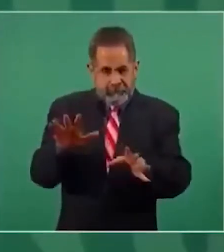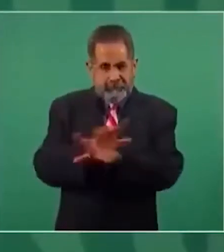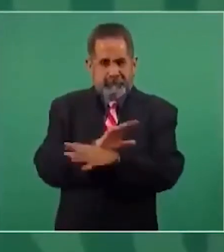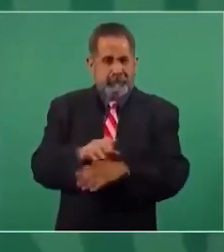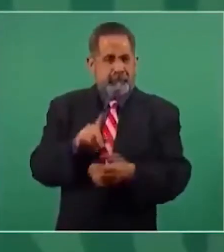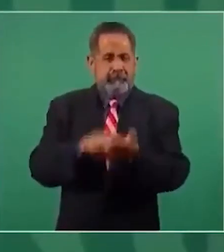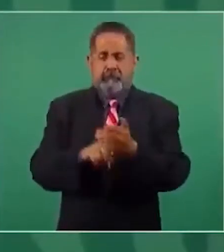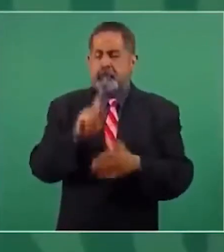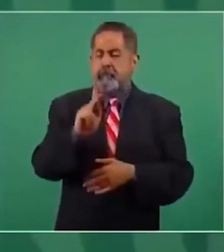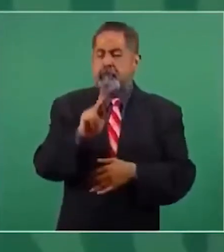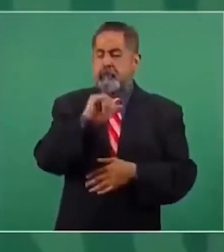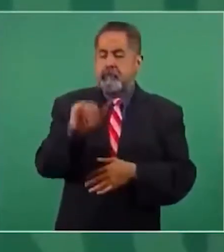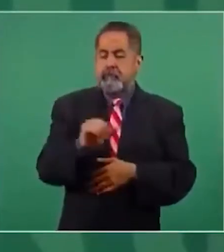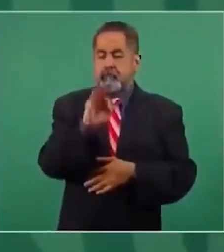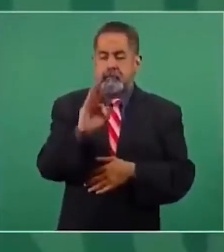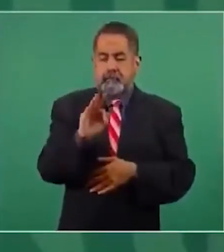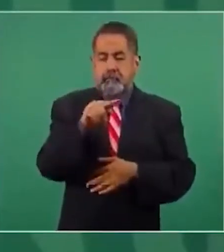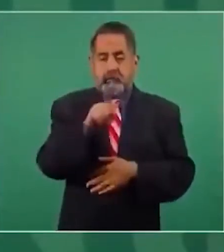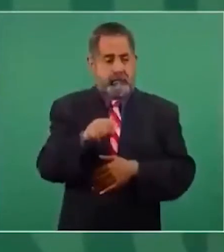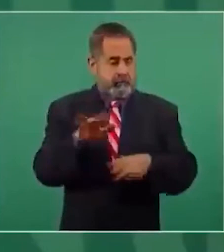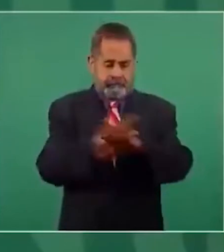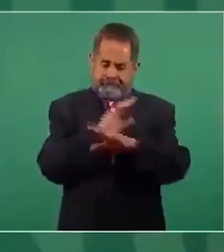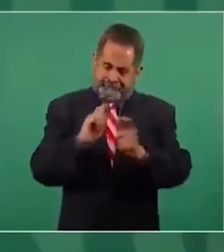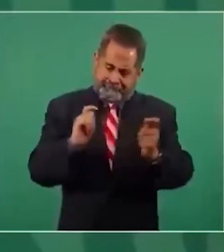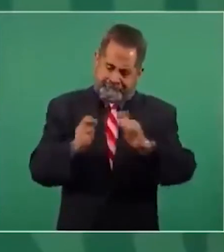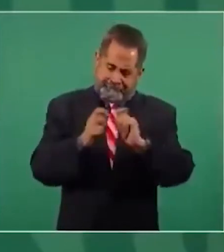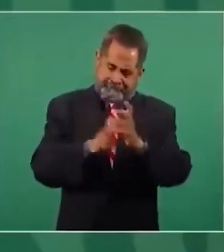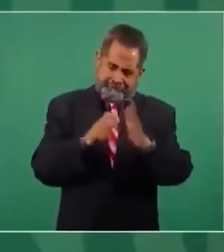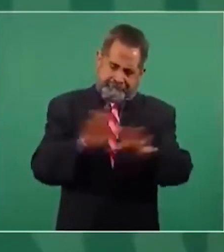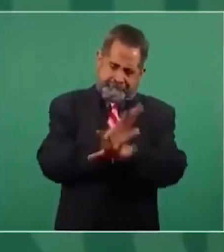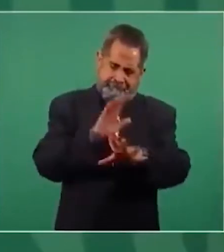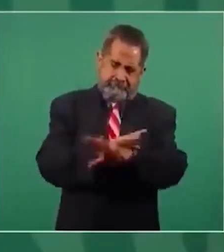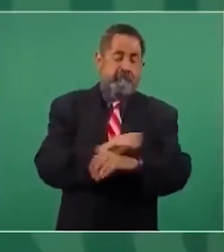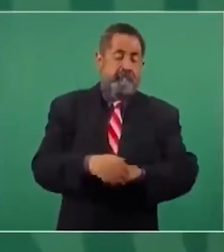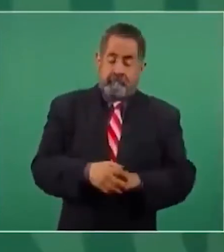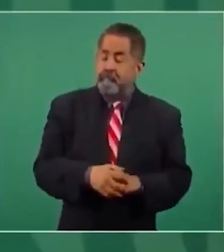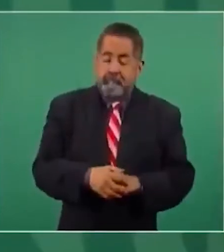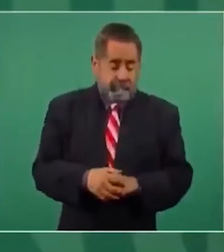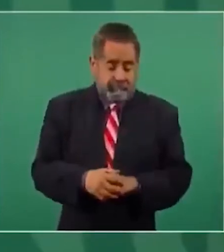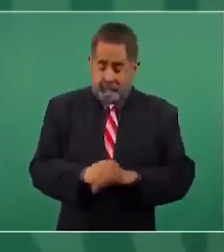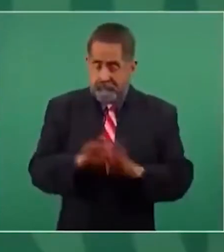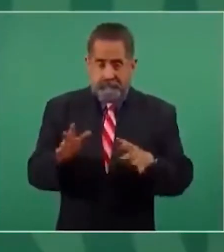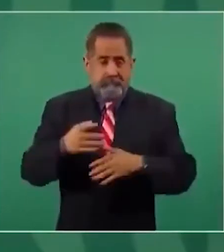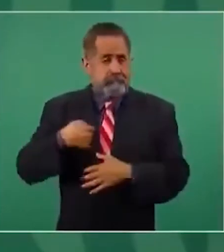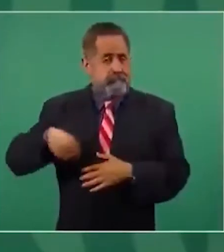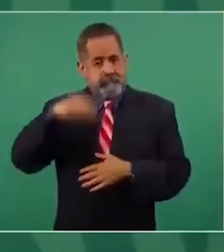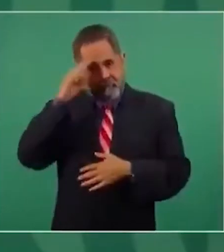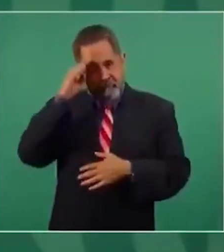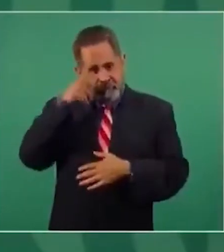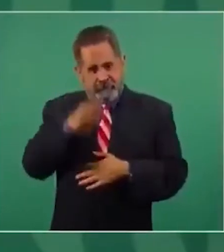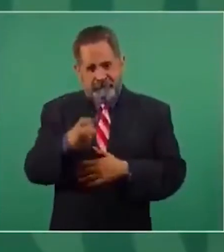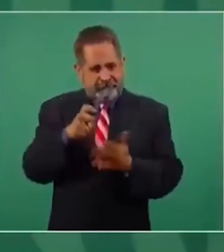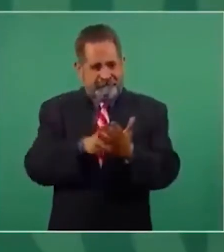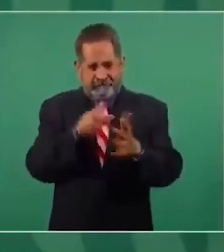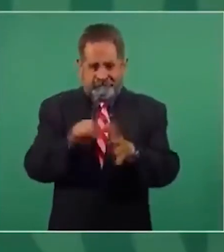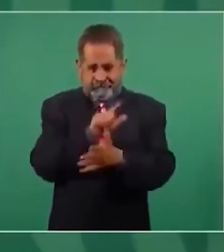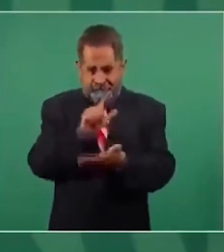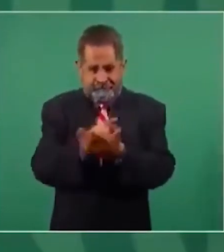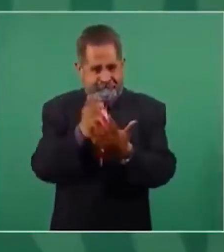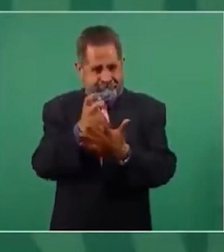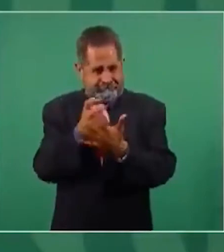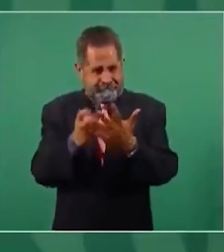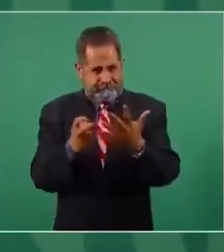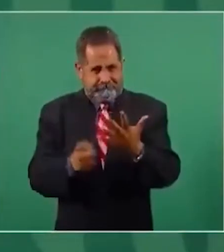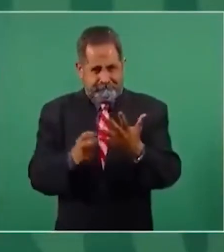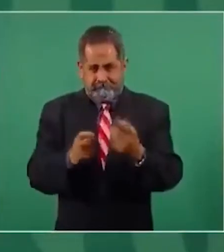esperaba duplicar lópez obrador declaró de qué manera nosotros ahora estamos apoyando aún con nuestras limitaciones pues quedaron en el